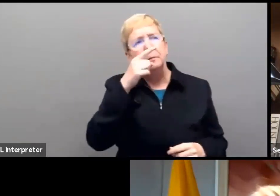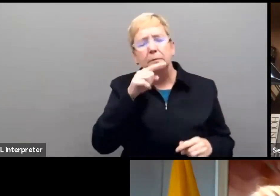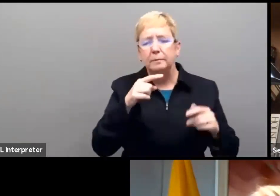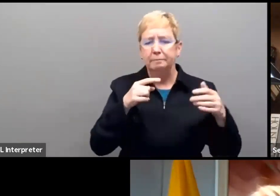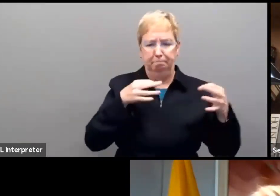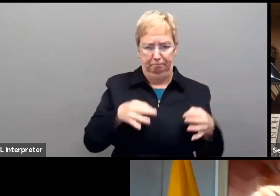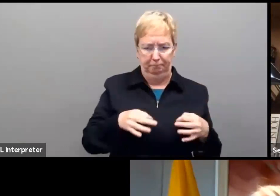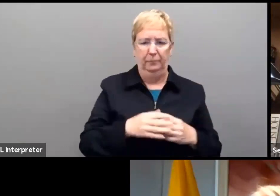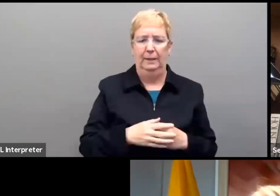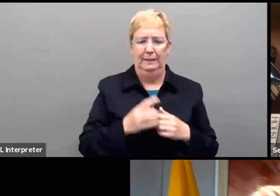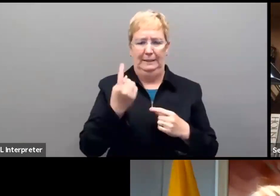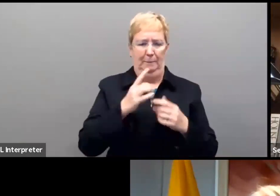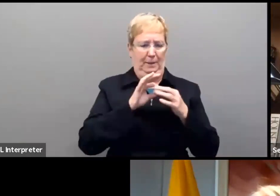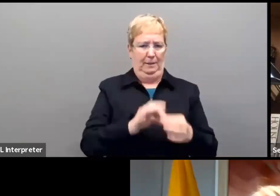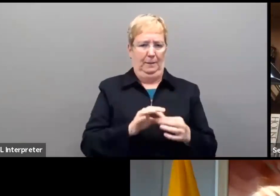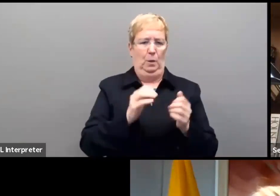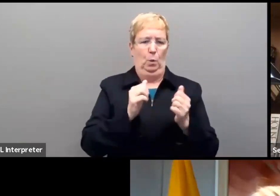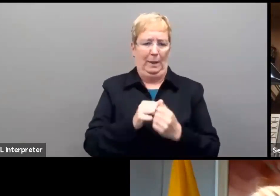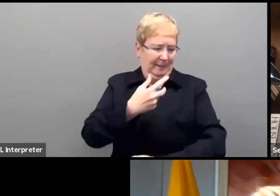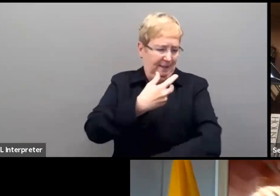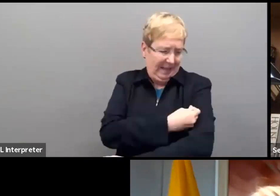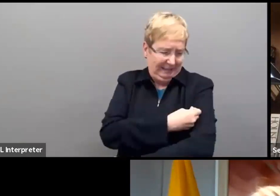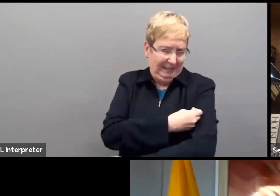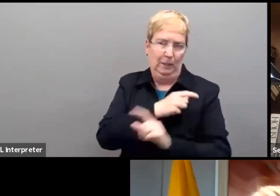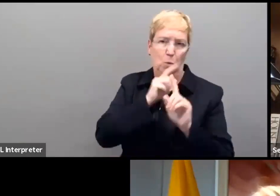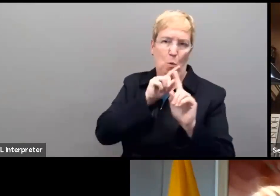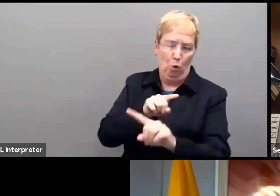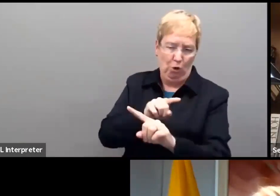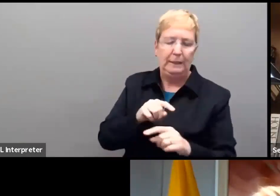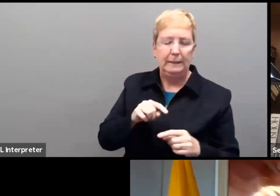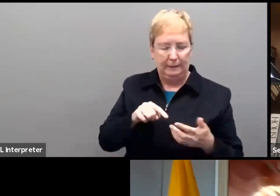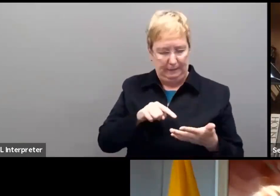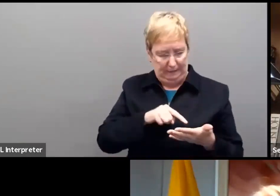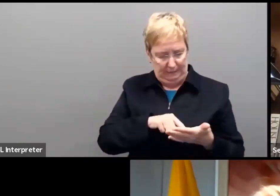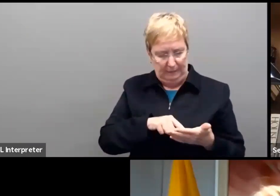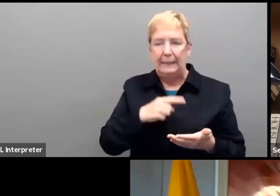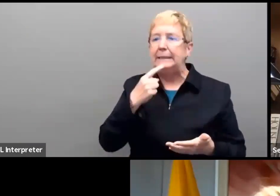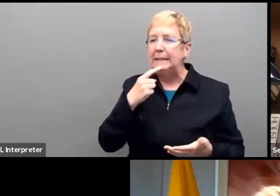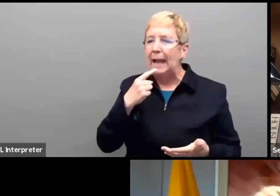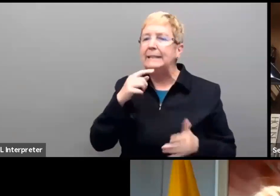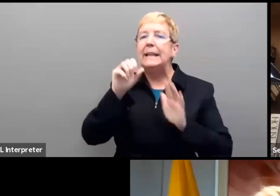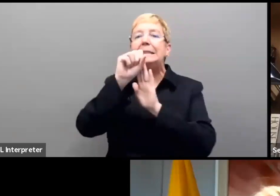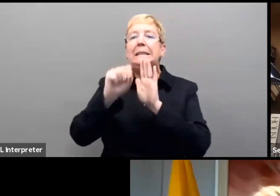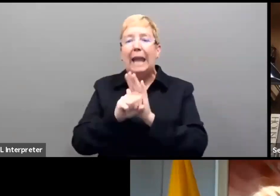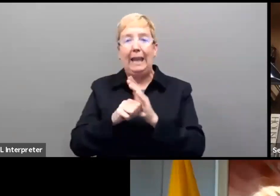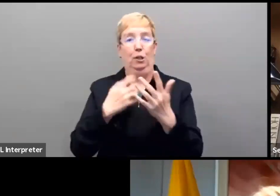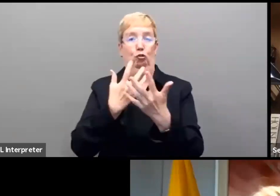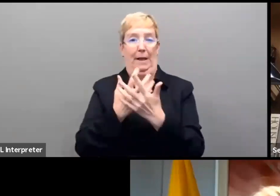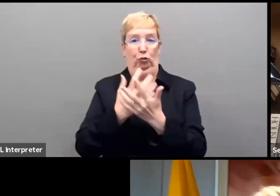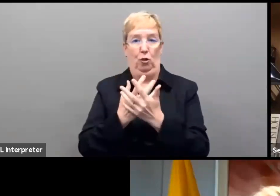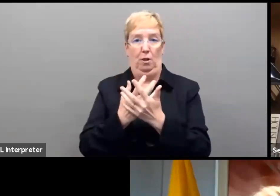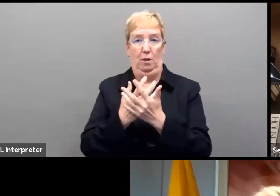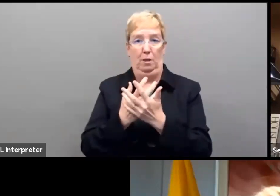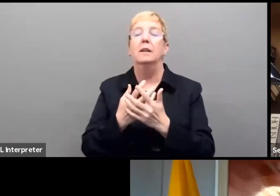que corregir respecto a los cierres de las escuelas. Si alguien tiene curiosidad, cuando tienes muchos hechos y muchos datos